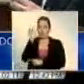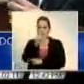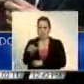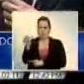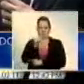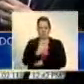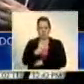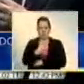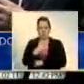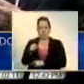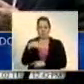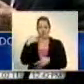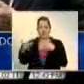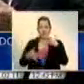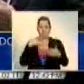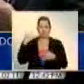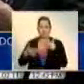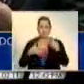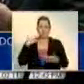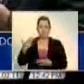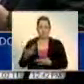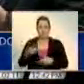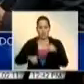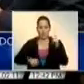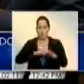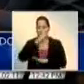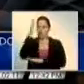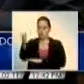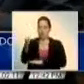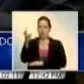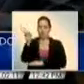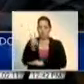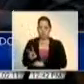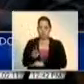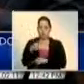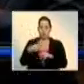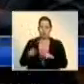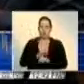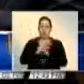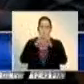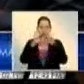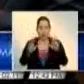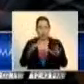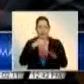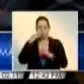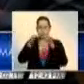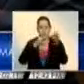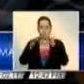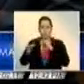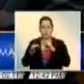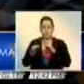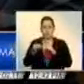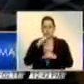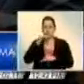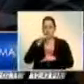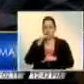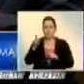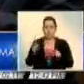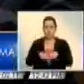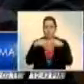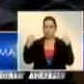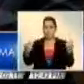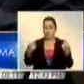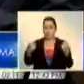por las actividades que tenían algunos diputados fuera de Venezuela. Por cierto, hubo una aclaratoria de Ana Elisa Osorio a una información publicada